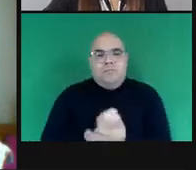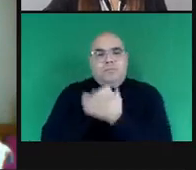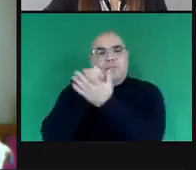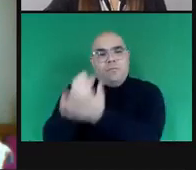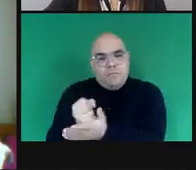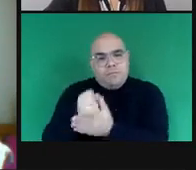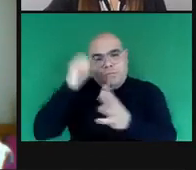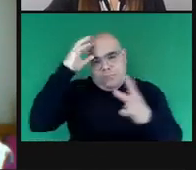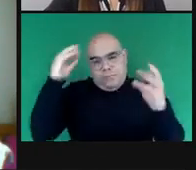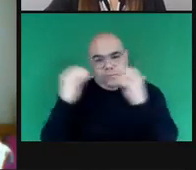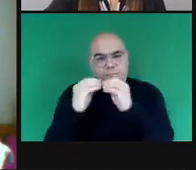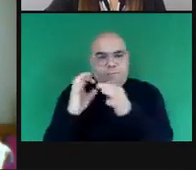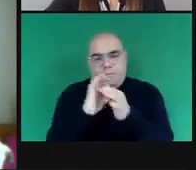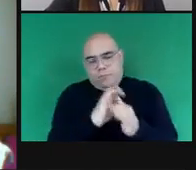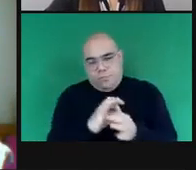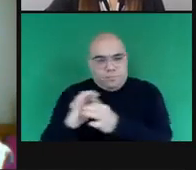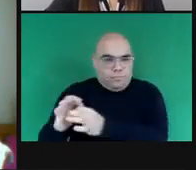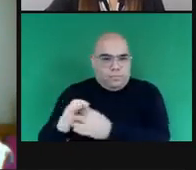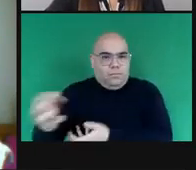en llave